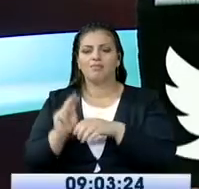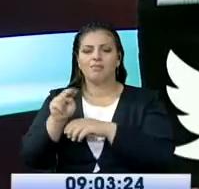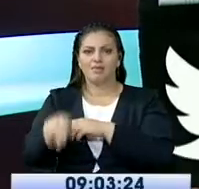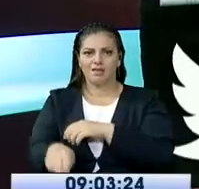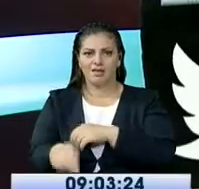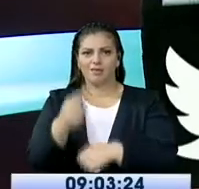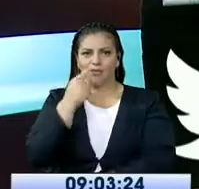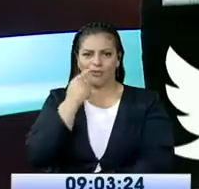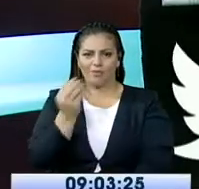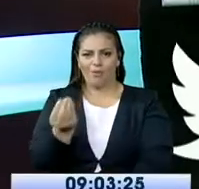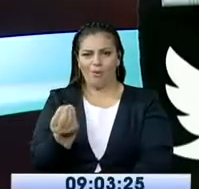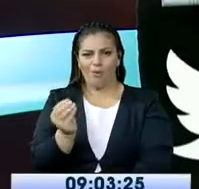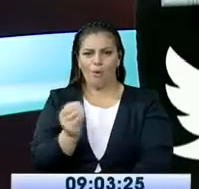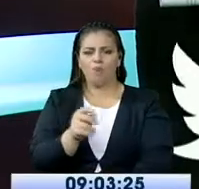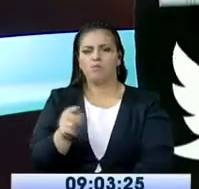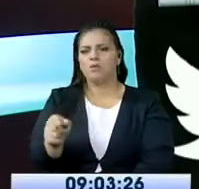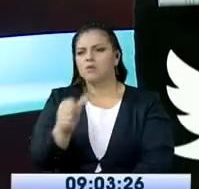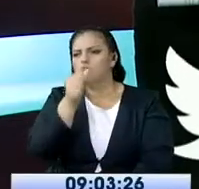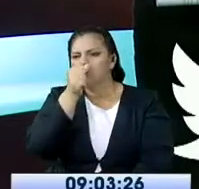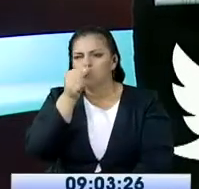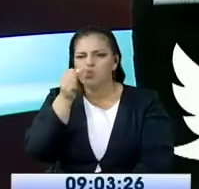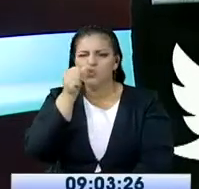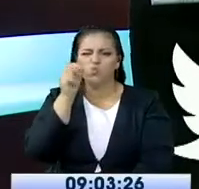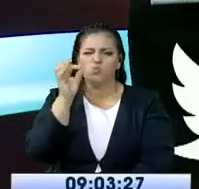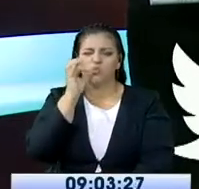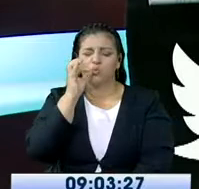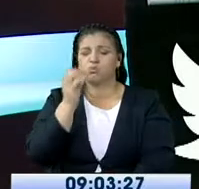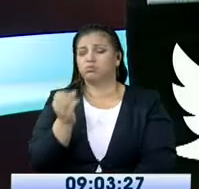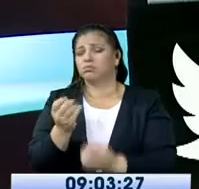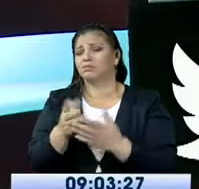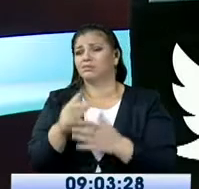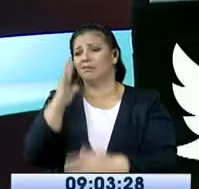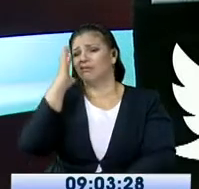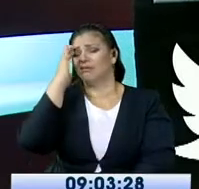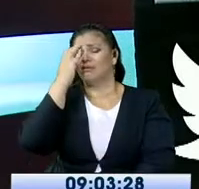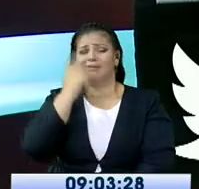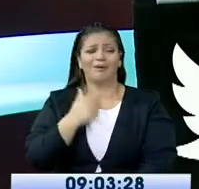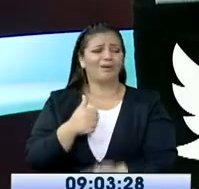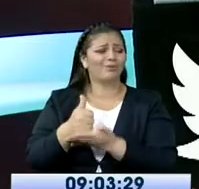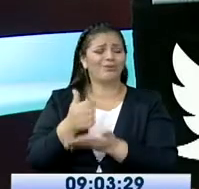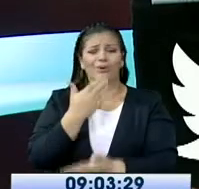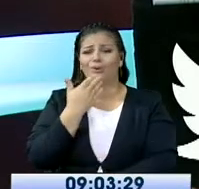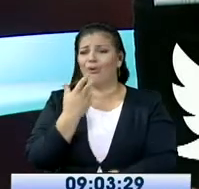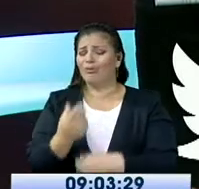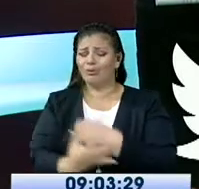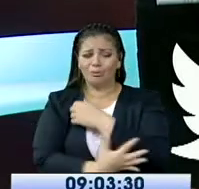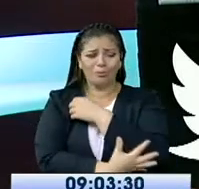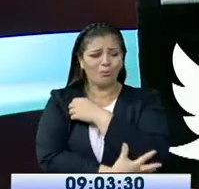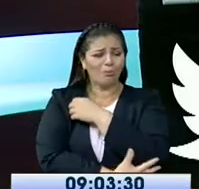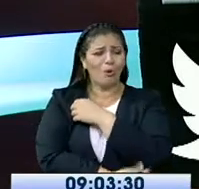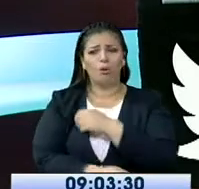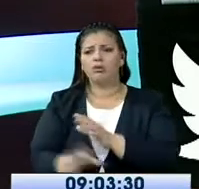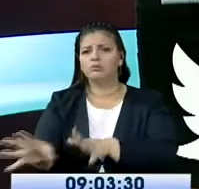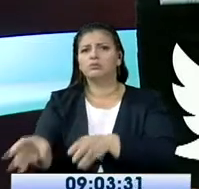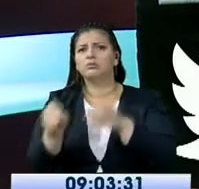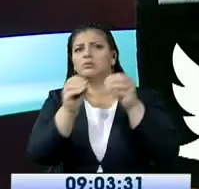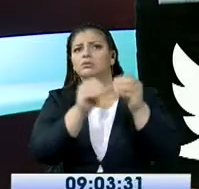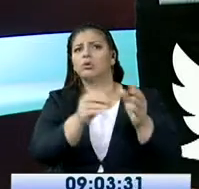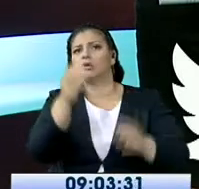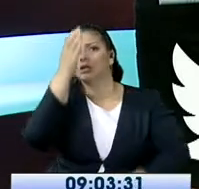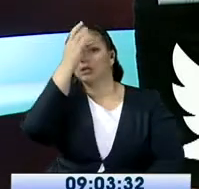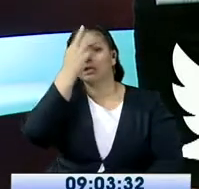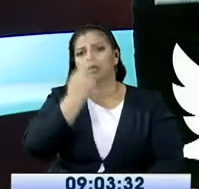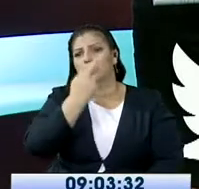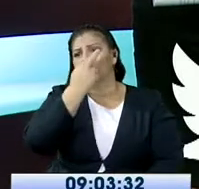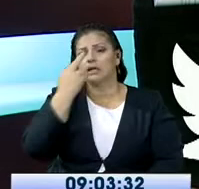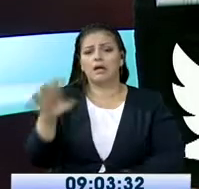finalidad de alejarlo del vicio de la droga. Por su precaria situación económica, no ha podido ingresarlo a un centro de rehabilitación, por